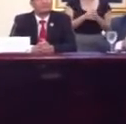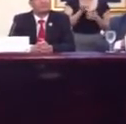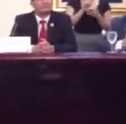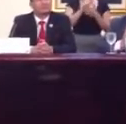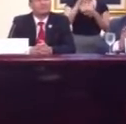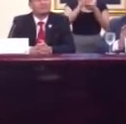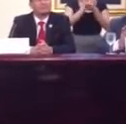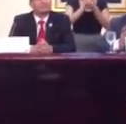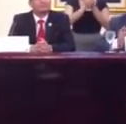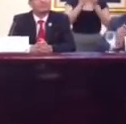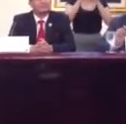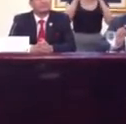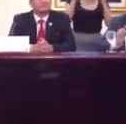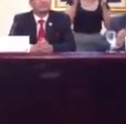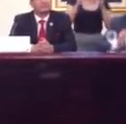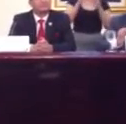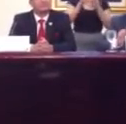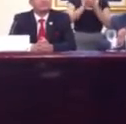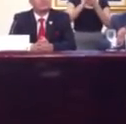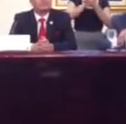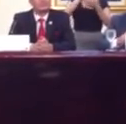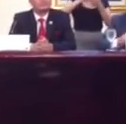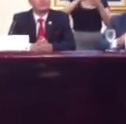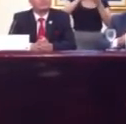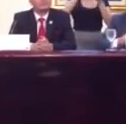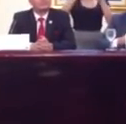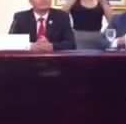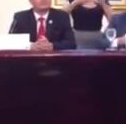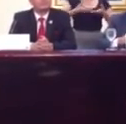un documento muy grande, es un texto muy